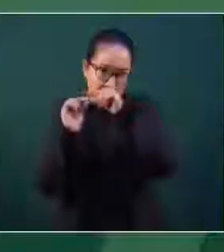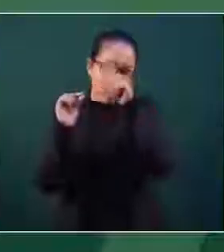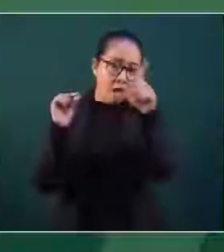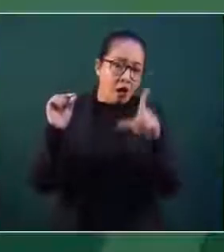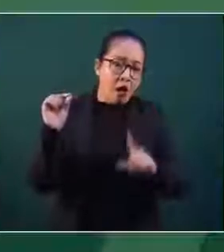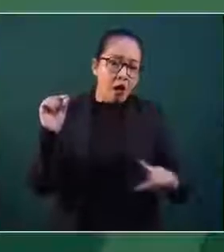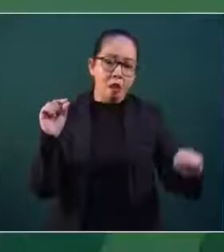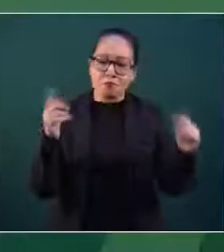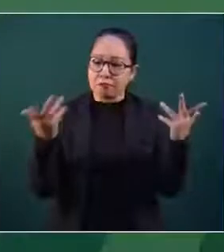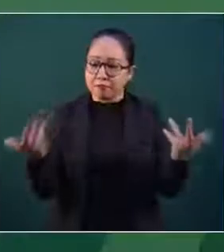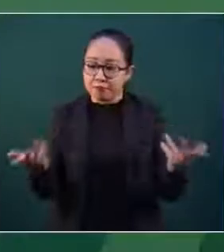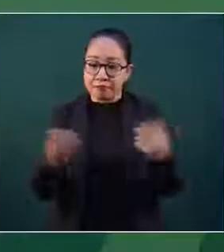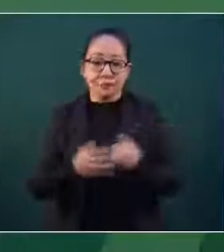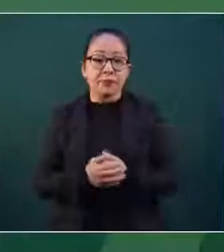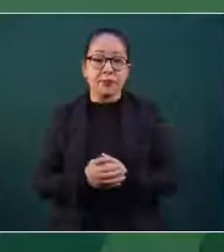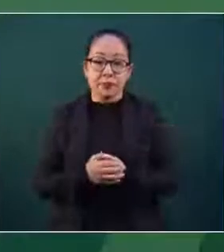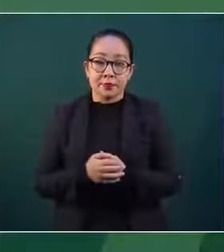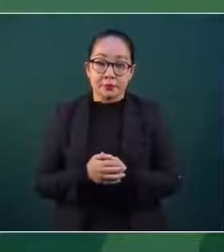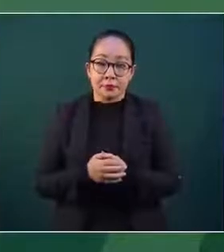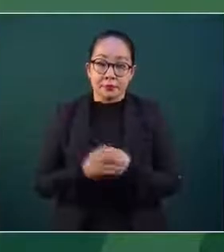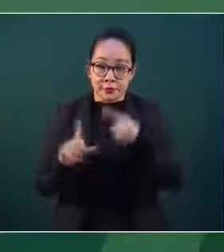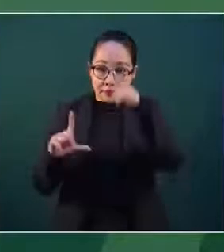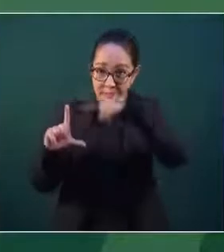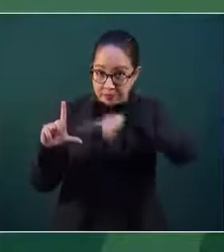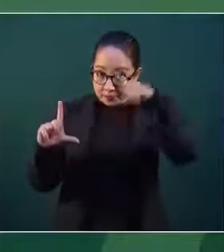si vemos la gráfica,